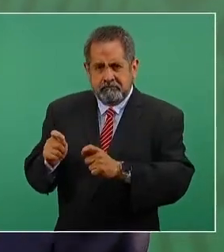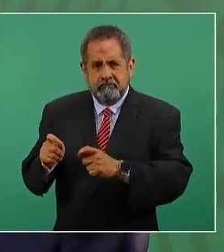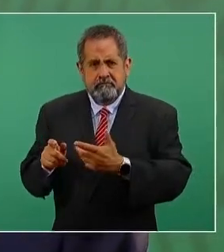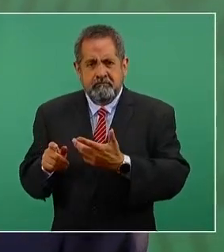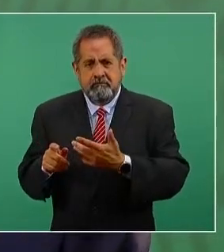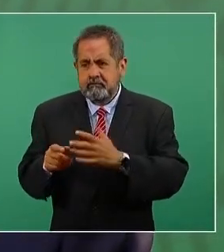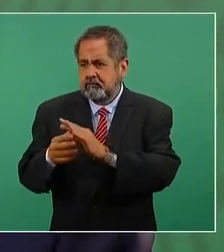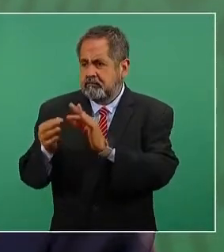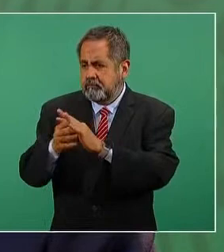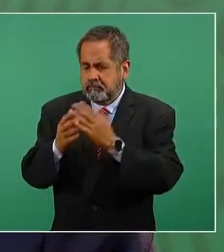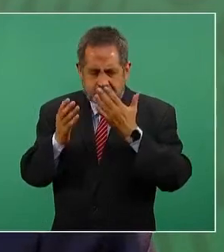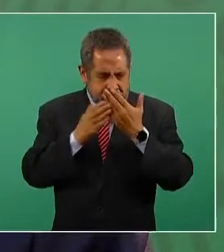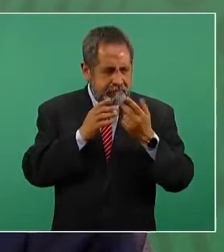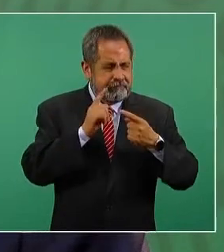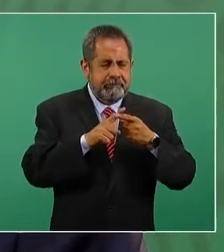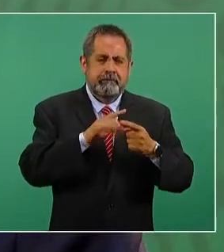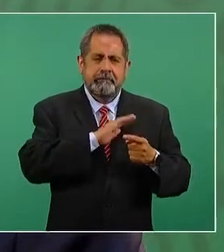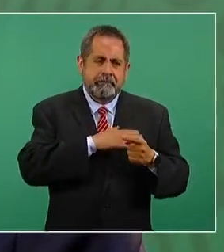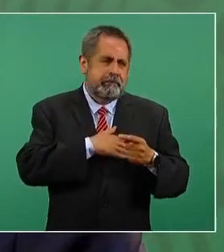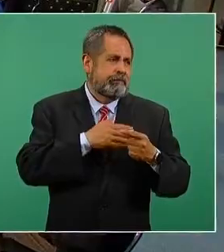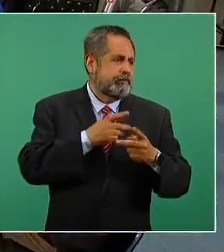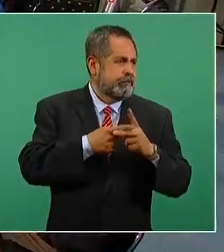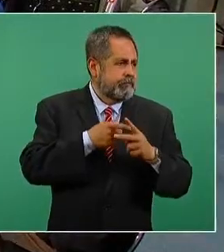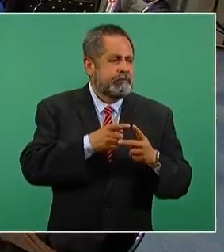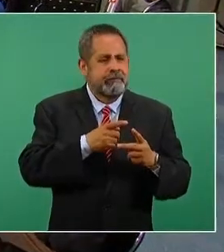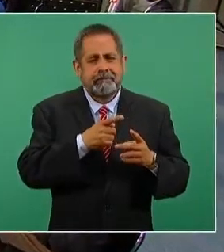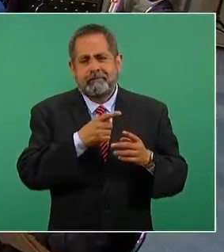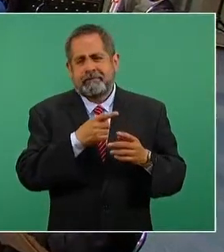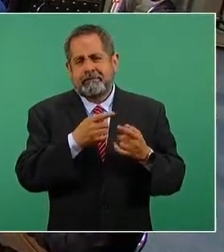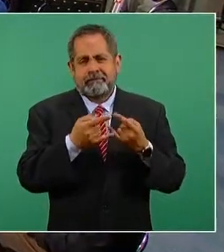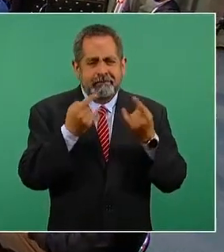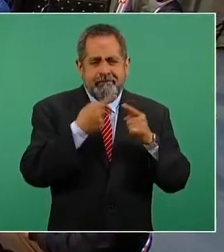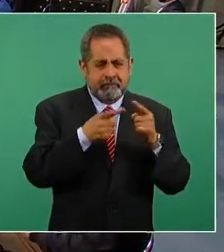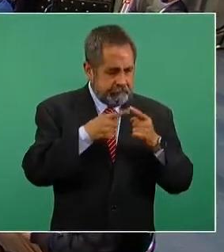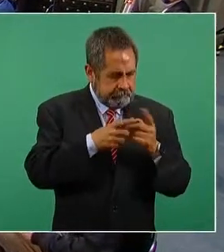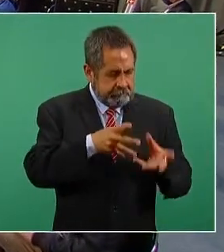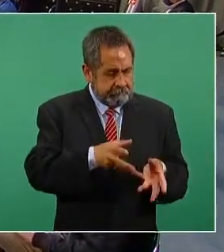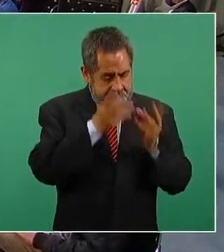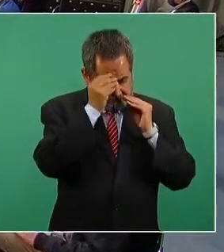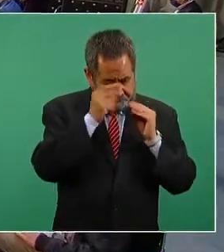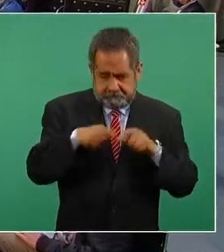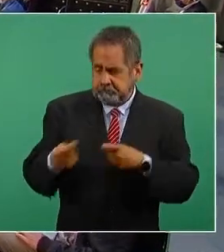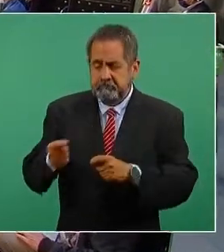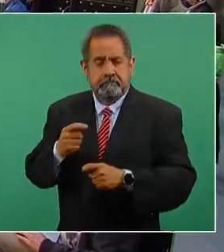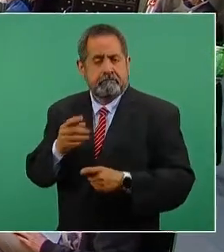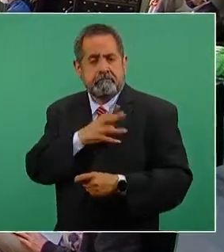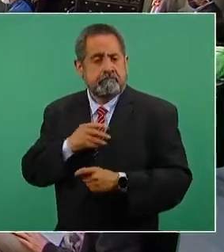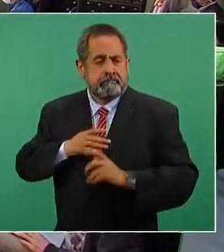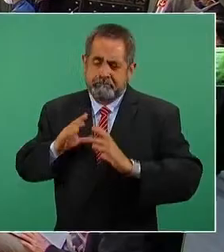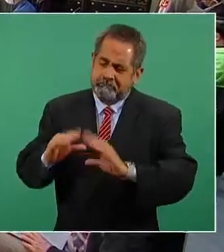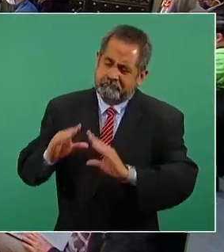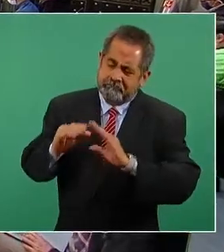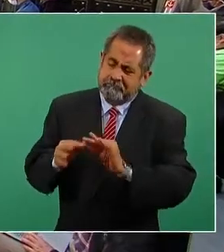sobre las distintas materias para ayudar a sus hijas, a sus hijos.